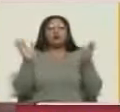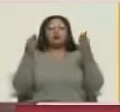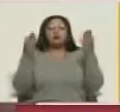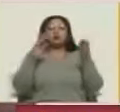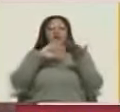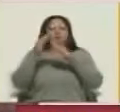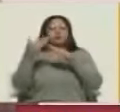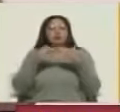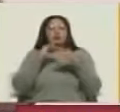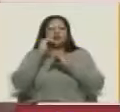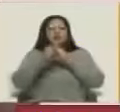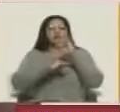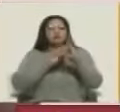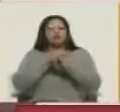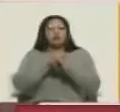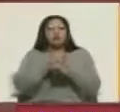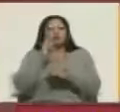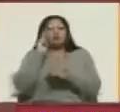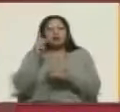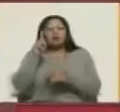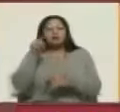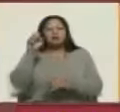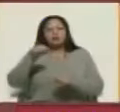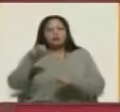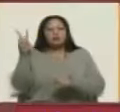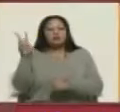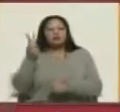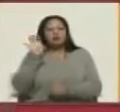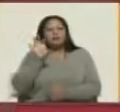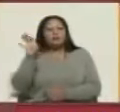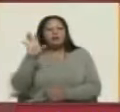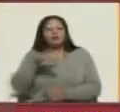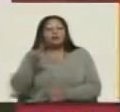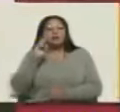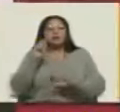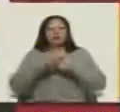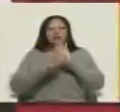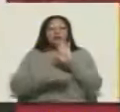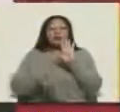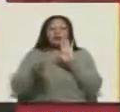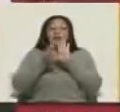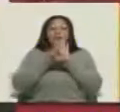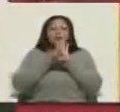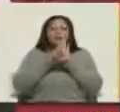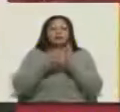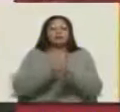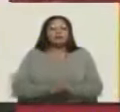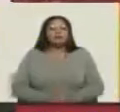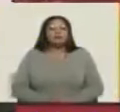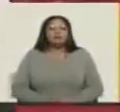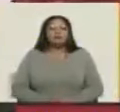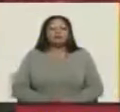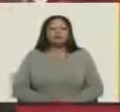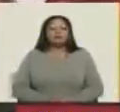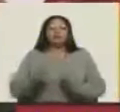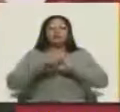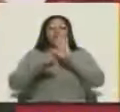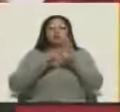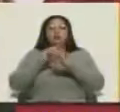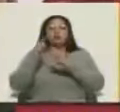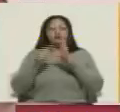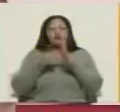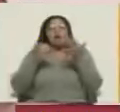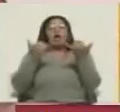comunidad internacional verá que Venezuela es un país donde se cumplen las leyes y se cumple nuestra constitución.